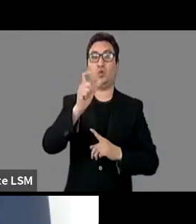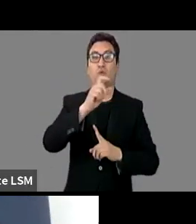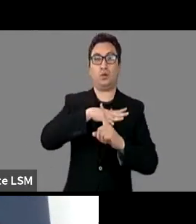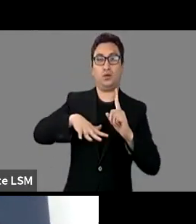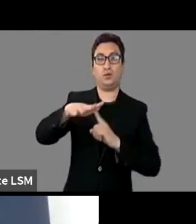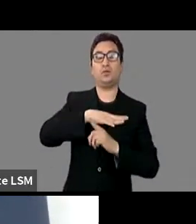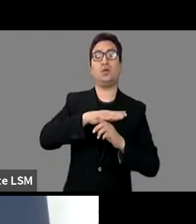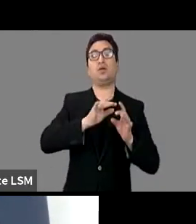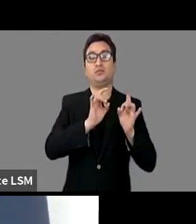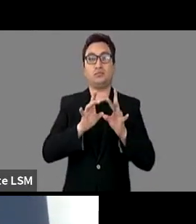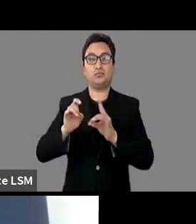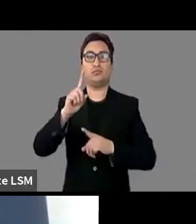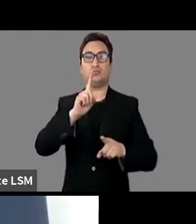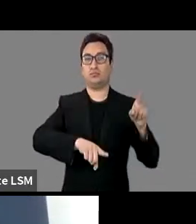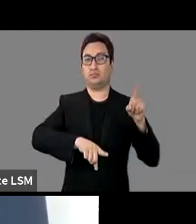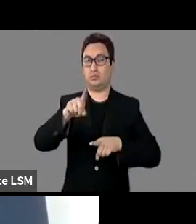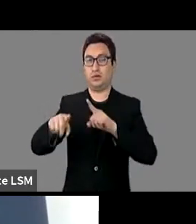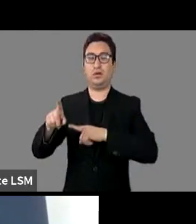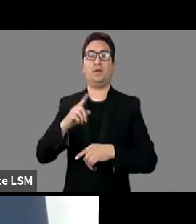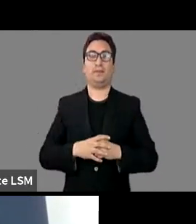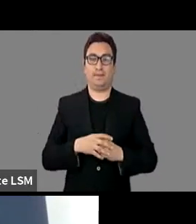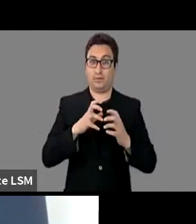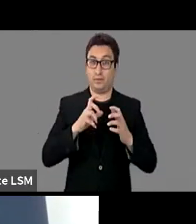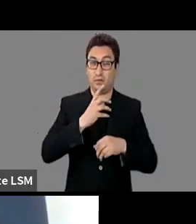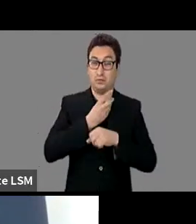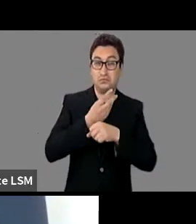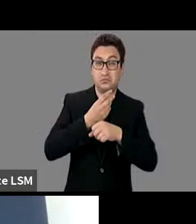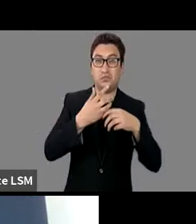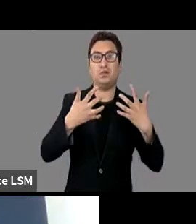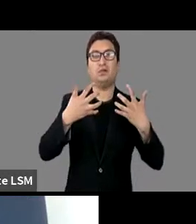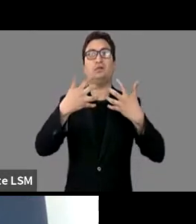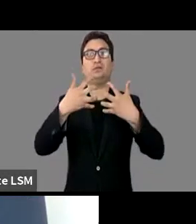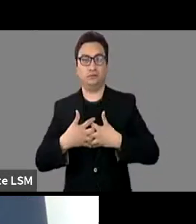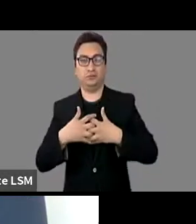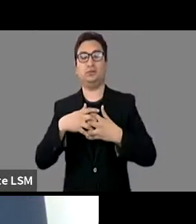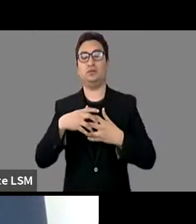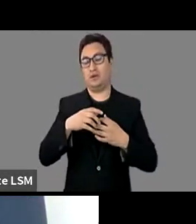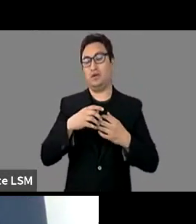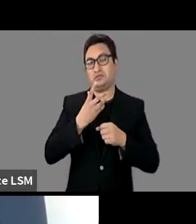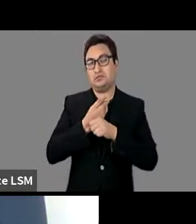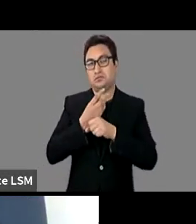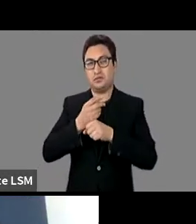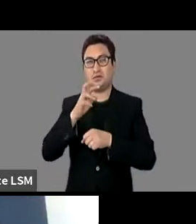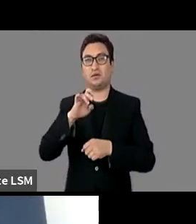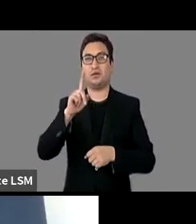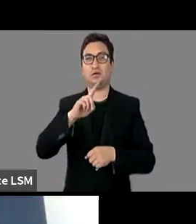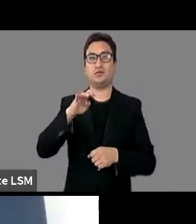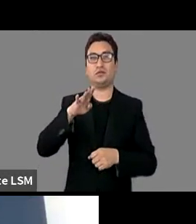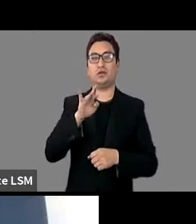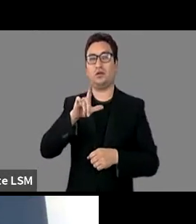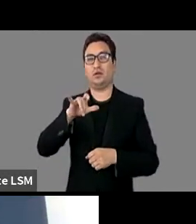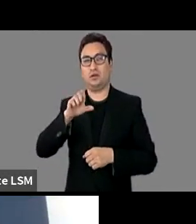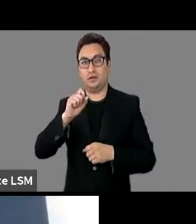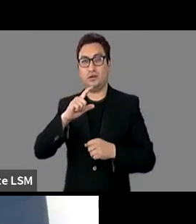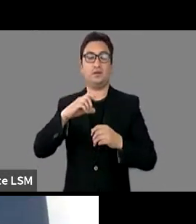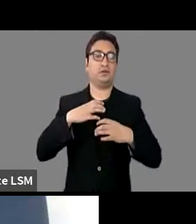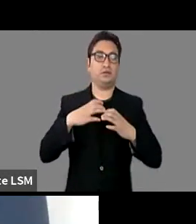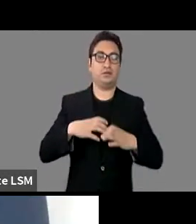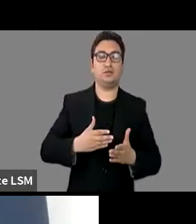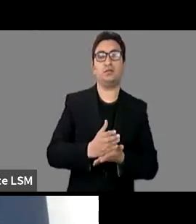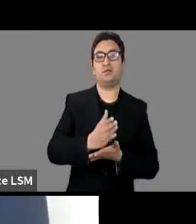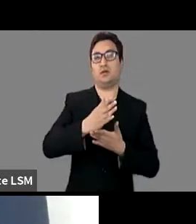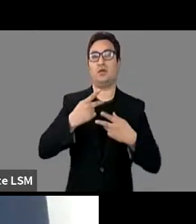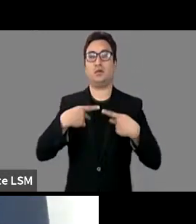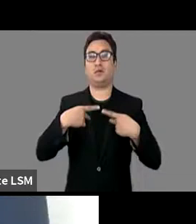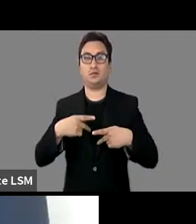los ajustes razonables que se aplican en materia de accesibilidad física que tiene el Poder Judicial de